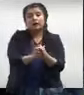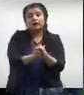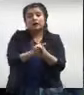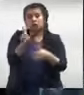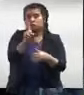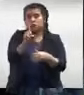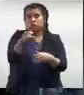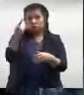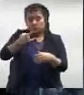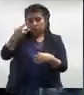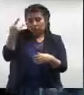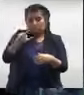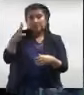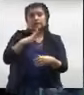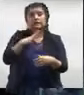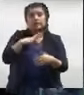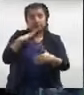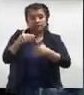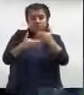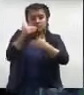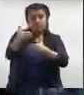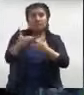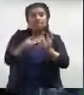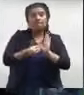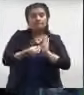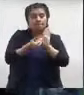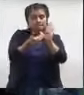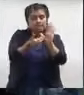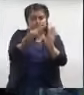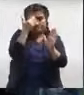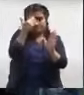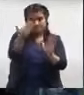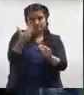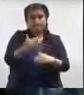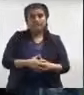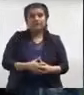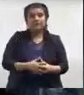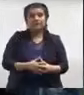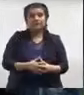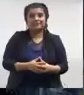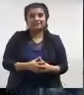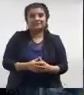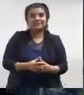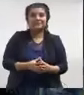urgencia así lo requiriere. Solamente, muchas gracias.